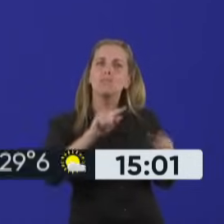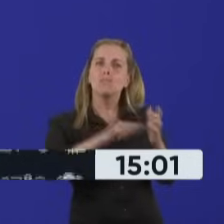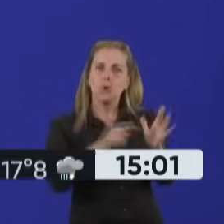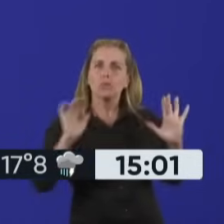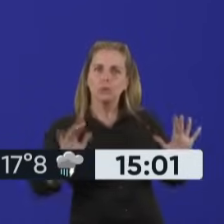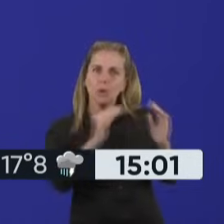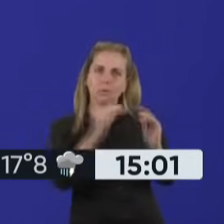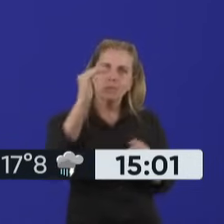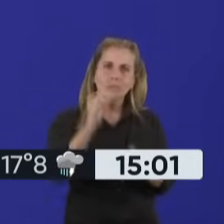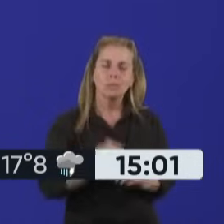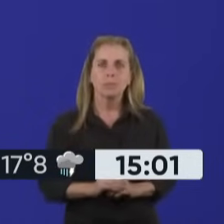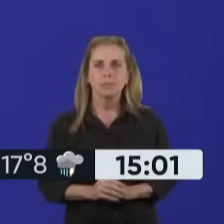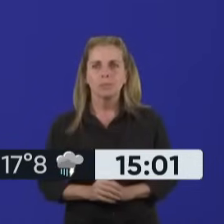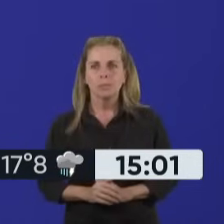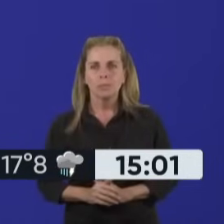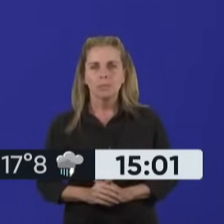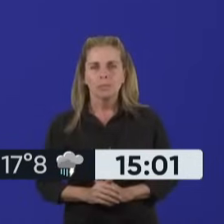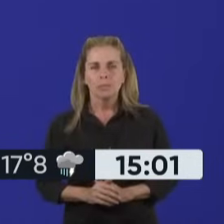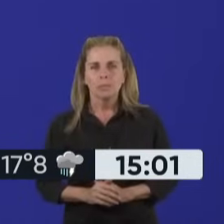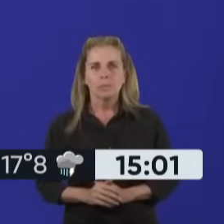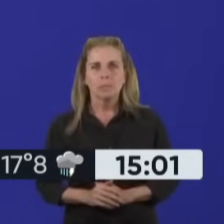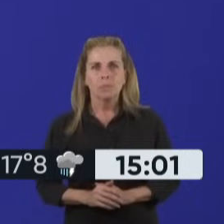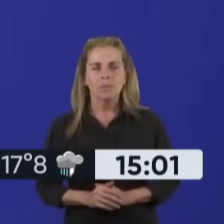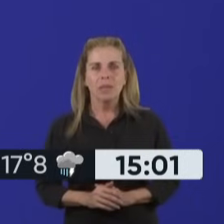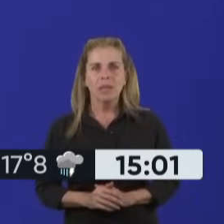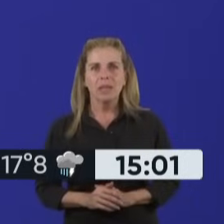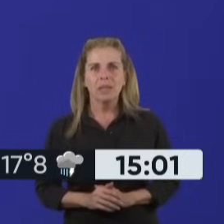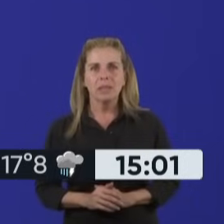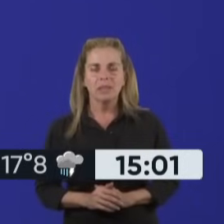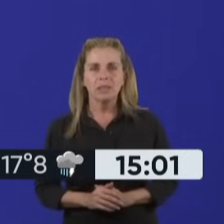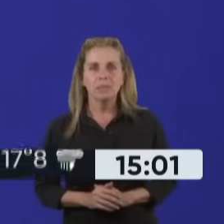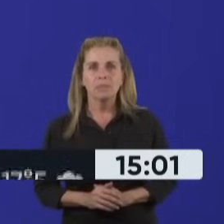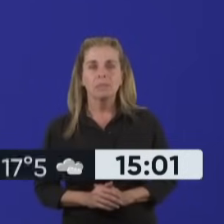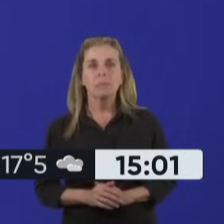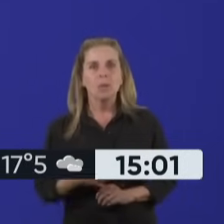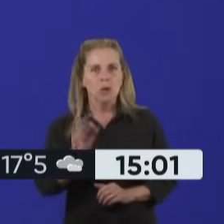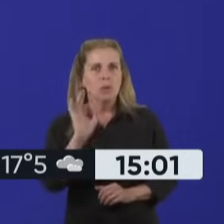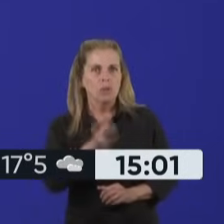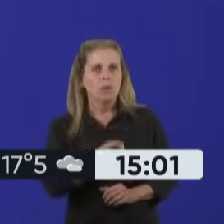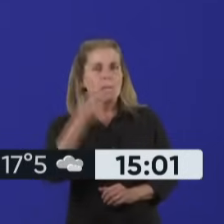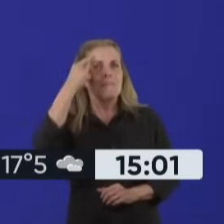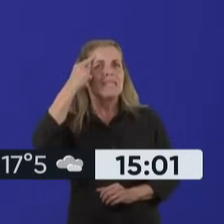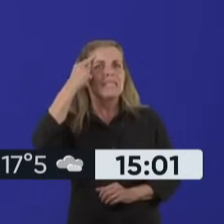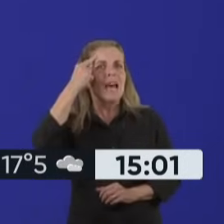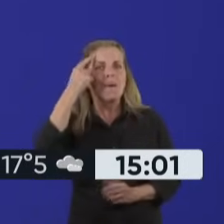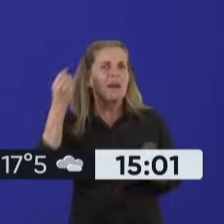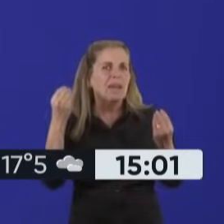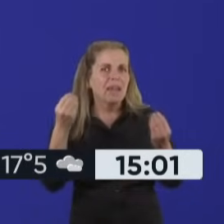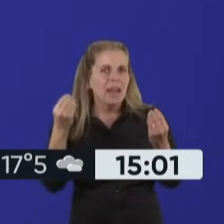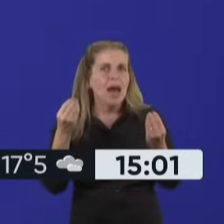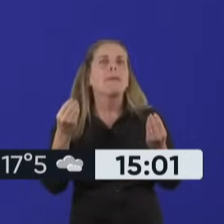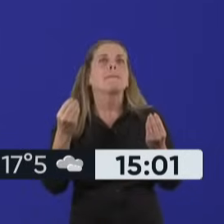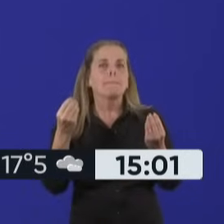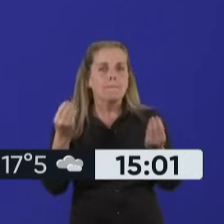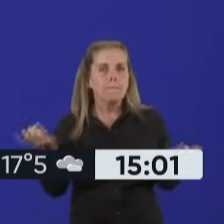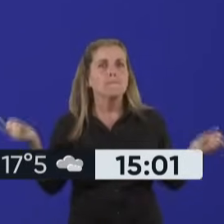Obviamente yo tenía en mente algo mucho más radicalizado, que es volver a